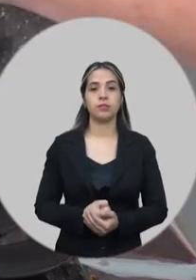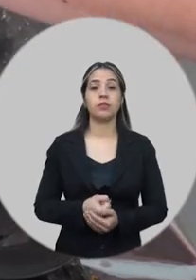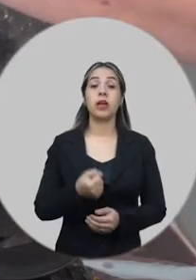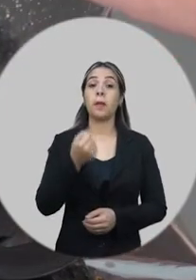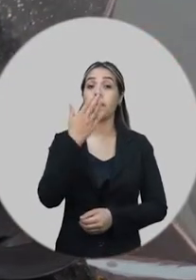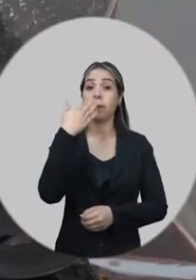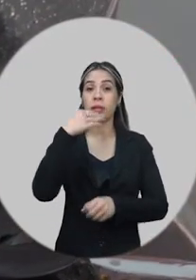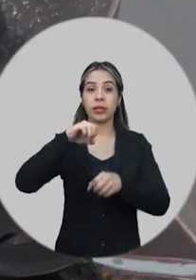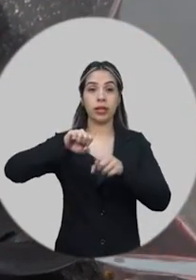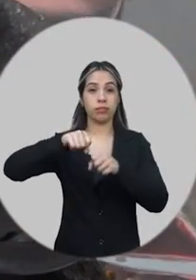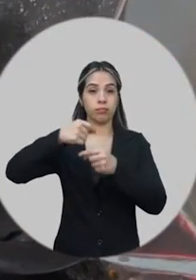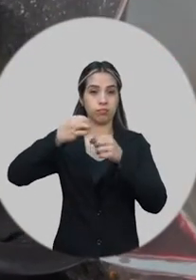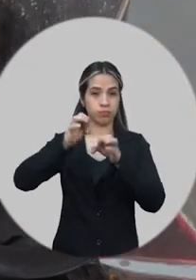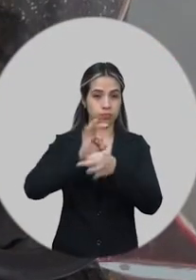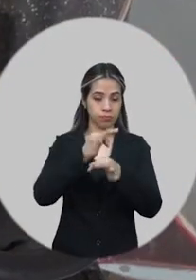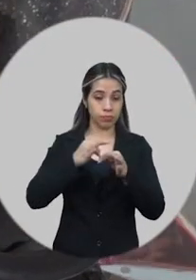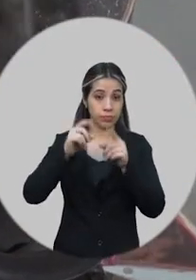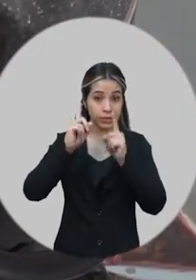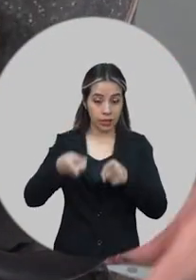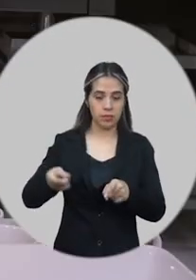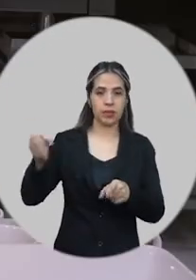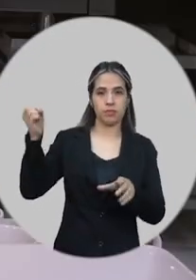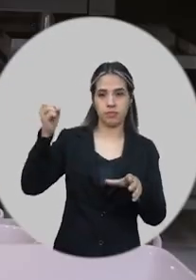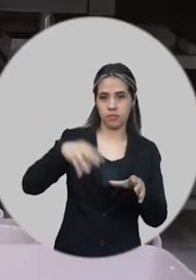Le agregamos pimienta en grano